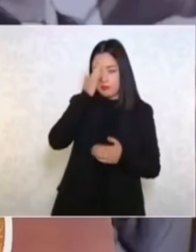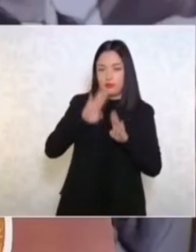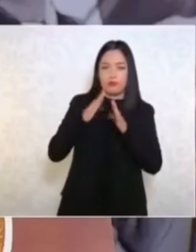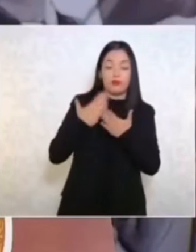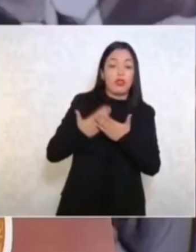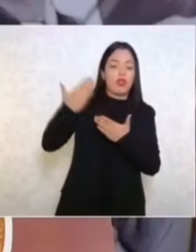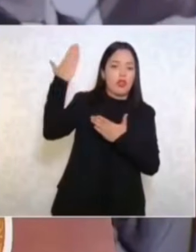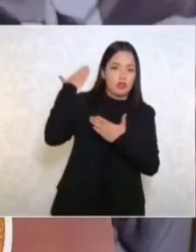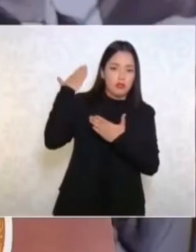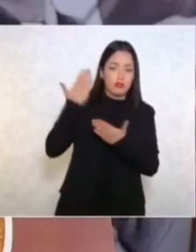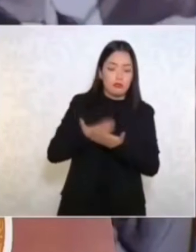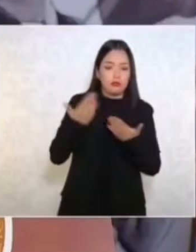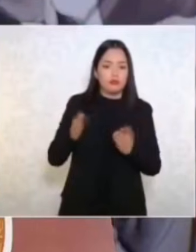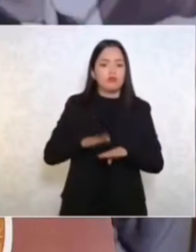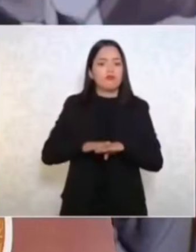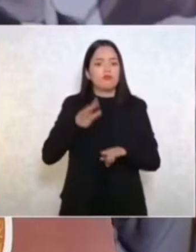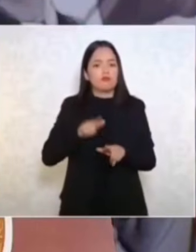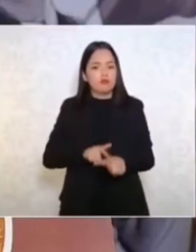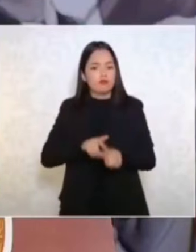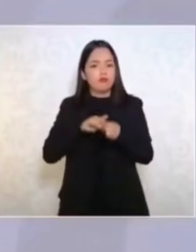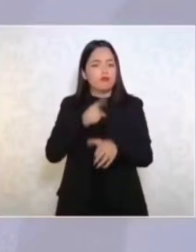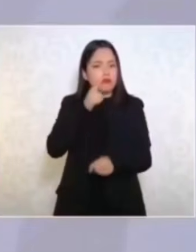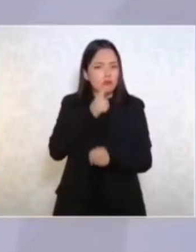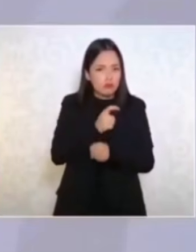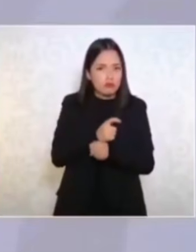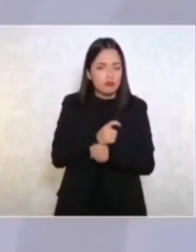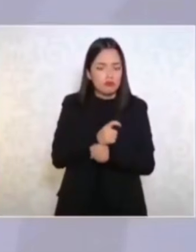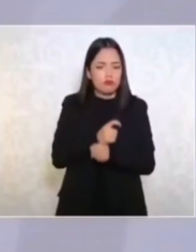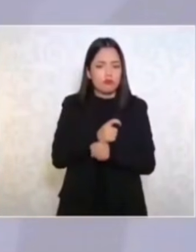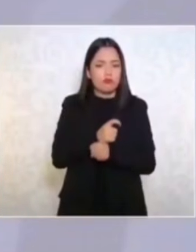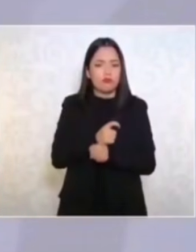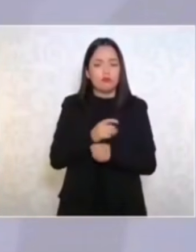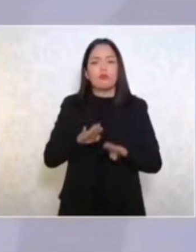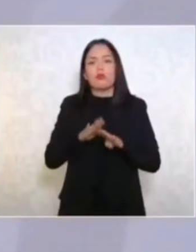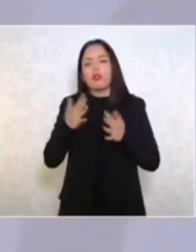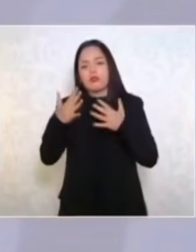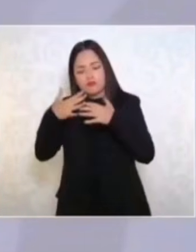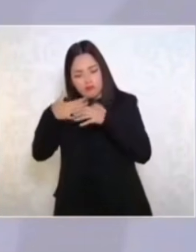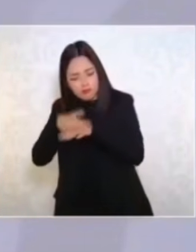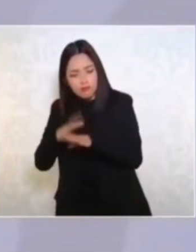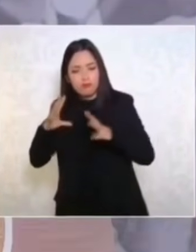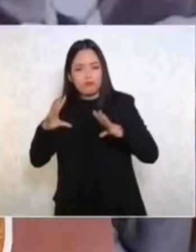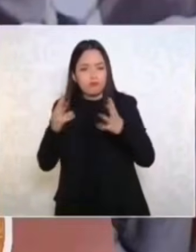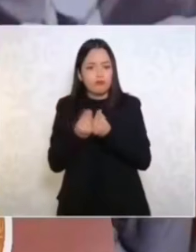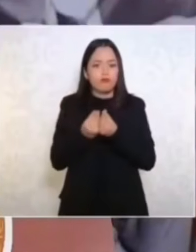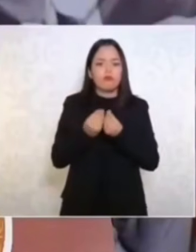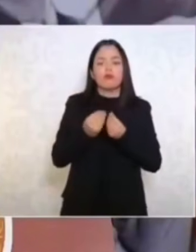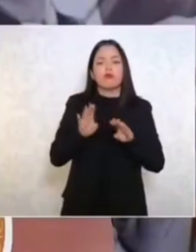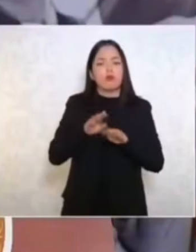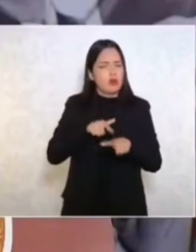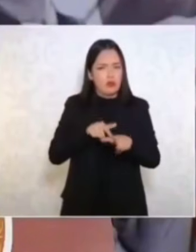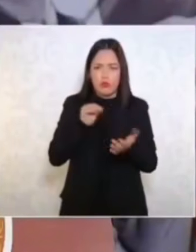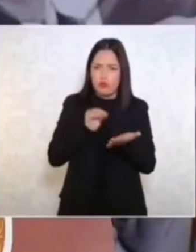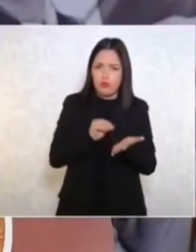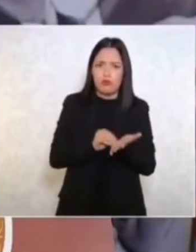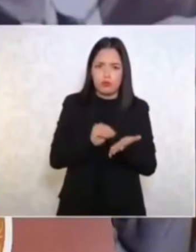Unidos que están en México, pero le dijeron rotundamente que no. Eso es lo que lo tiene muy enojado. A